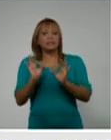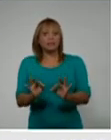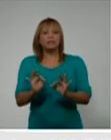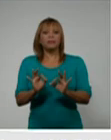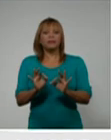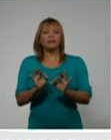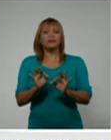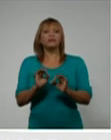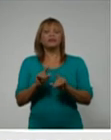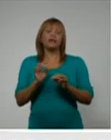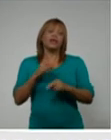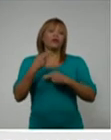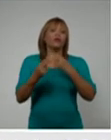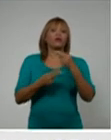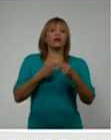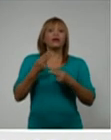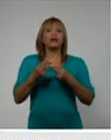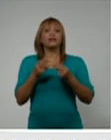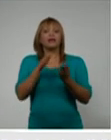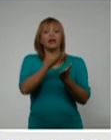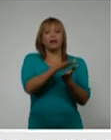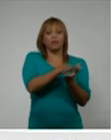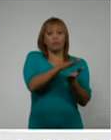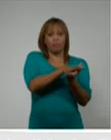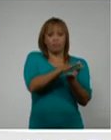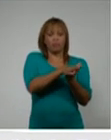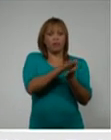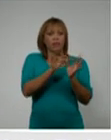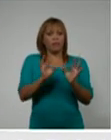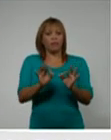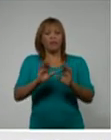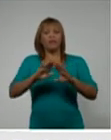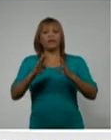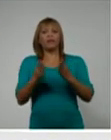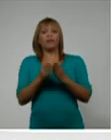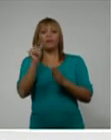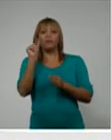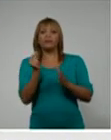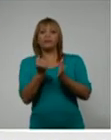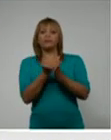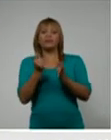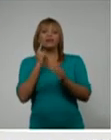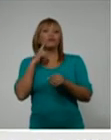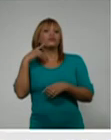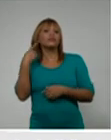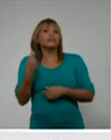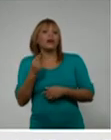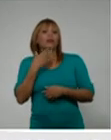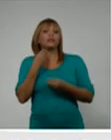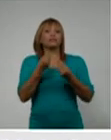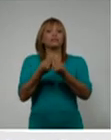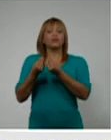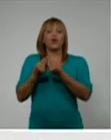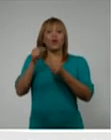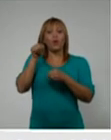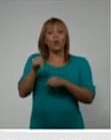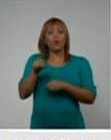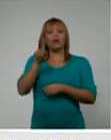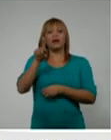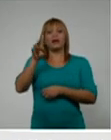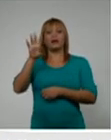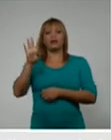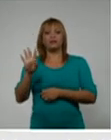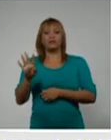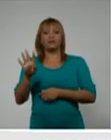y eso es lo que hace que en el acumulado de casos sin fuente de infección en el día de hoy tengamos 14,